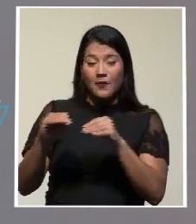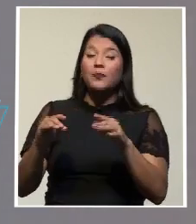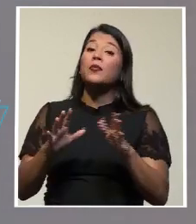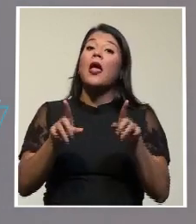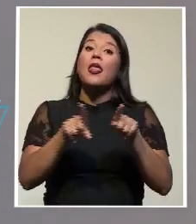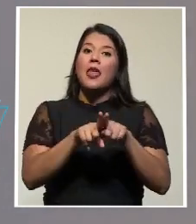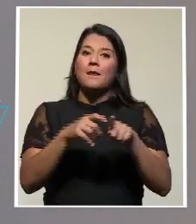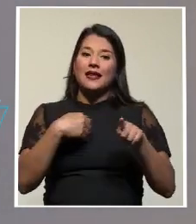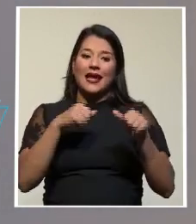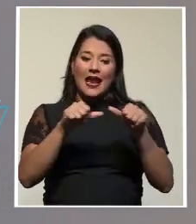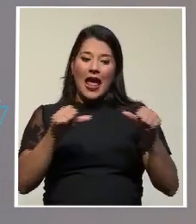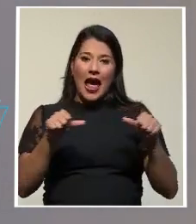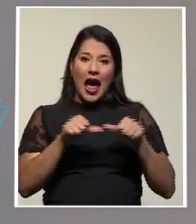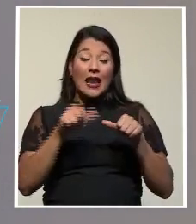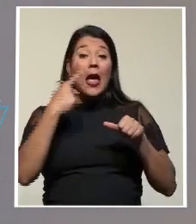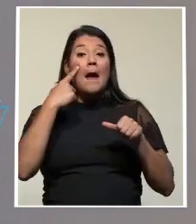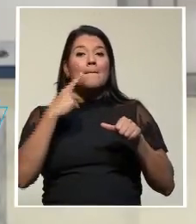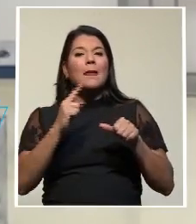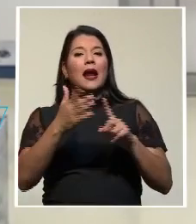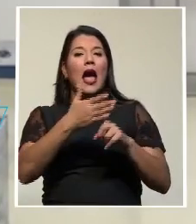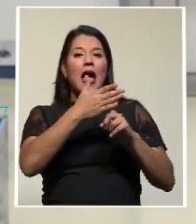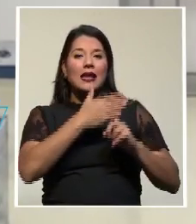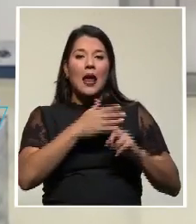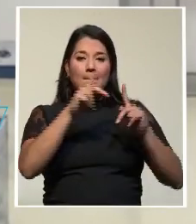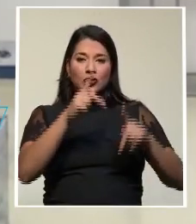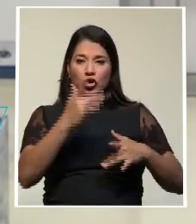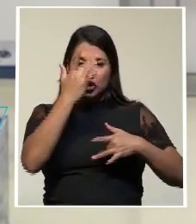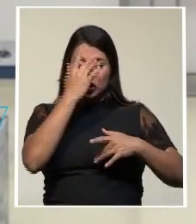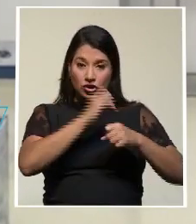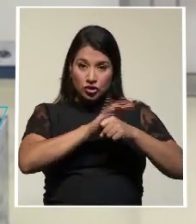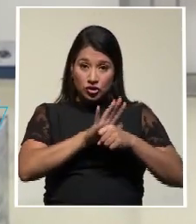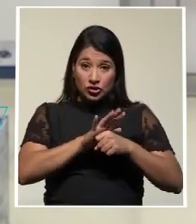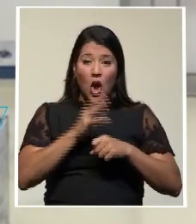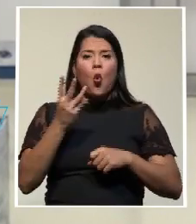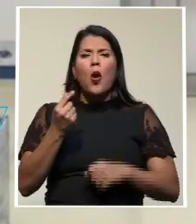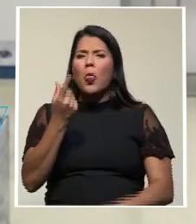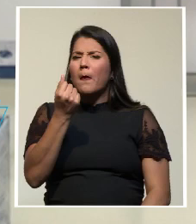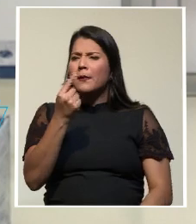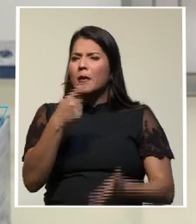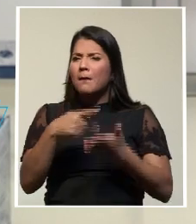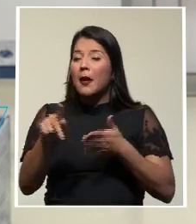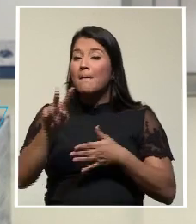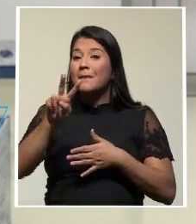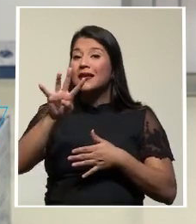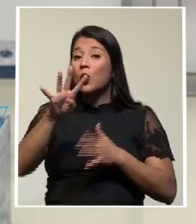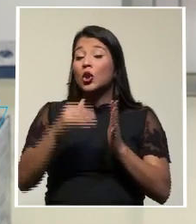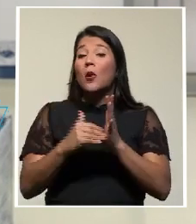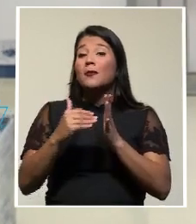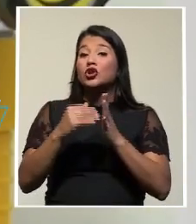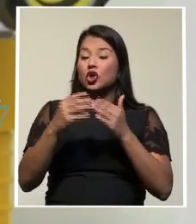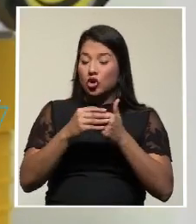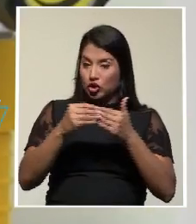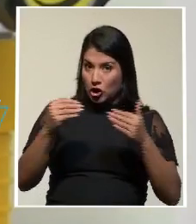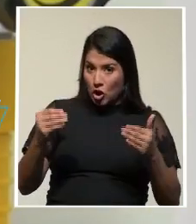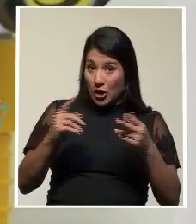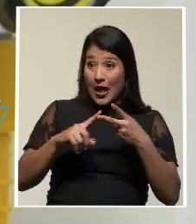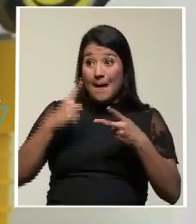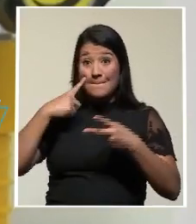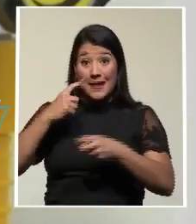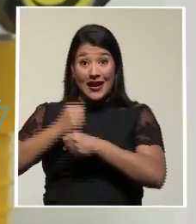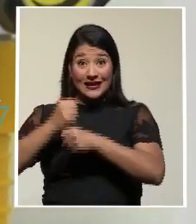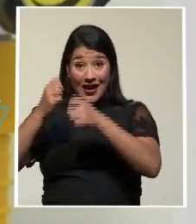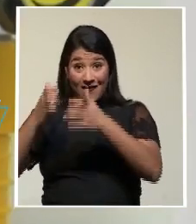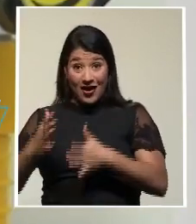con enfermedades contagiosas. Esta obra tuvo un costo de $24 millones. En cuanto a los funcionarios, el área de descanso de ellos